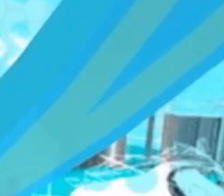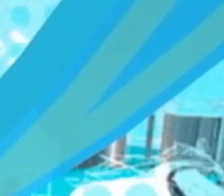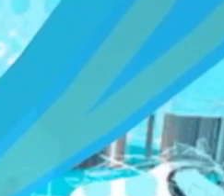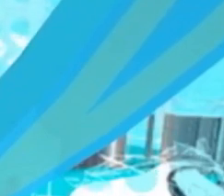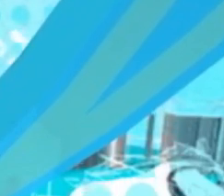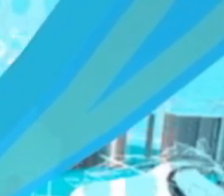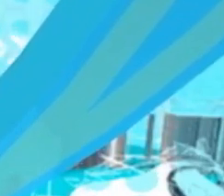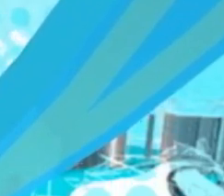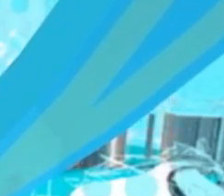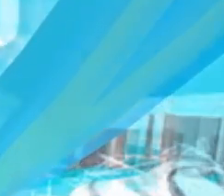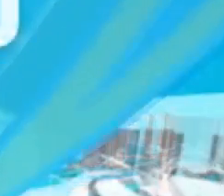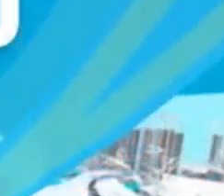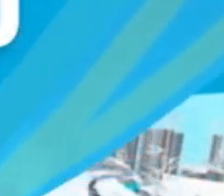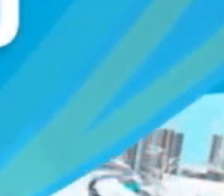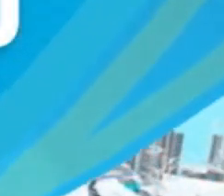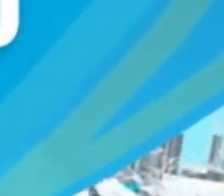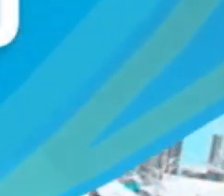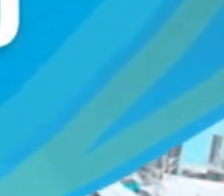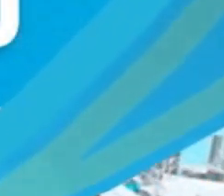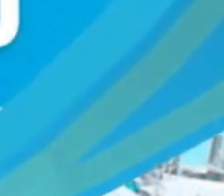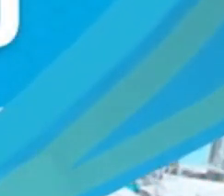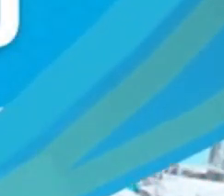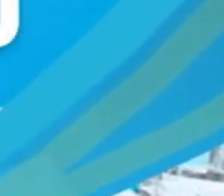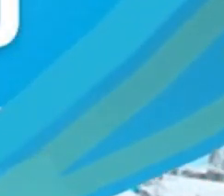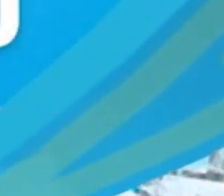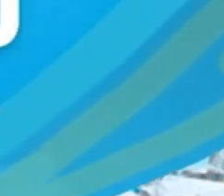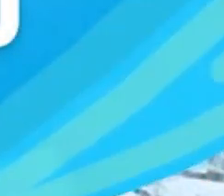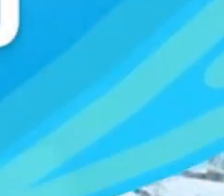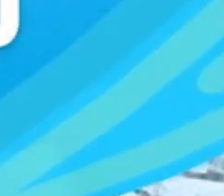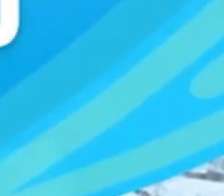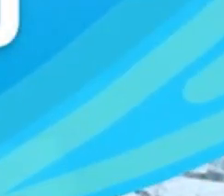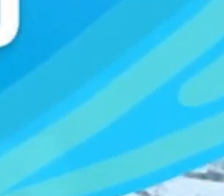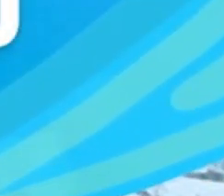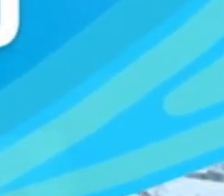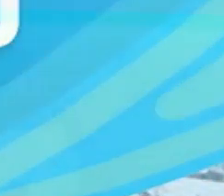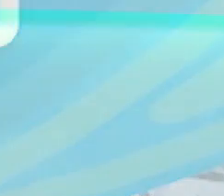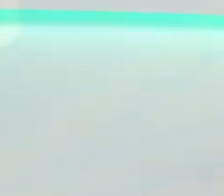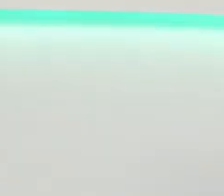Banco Popular presentó El Tipo de Cambio.